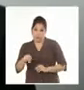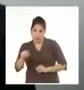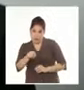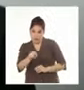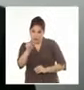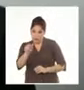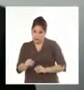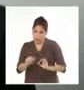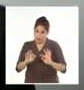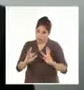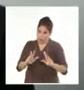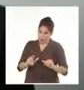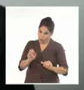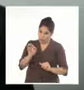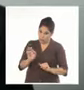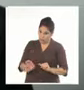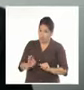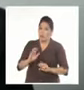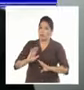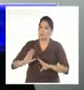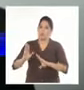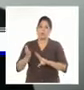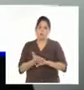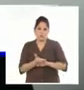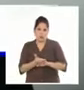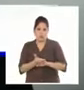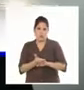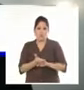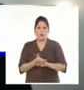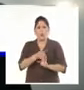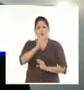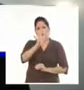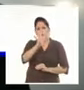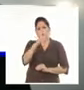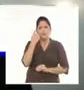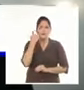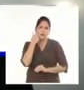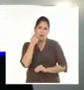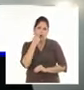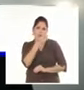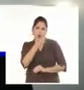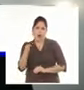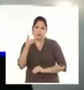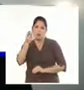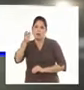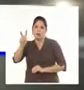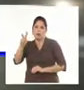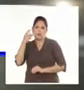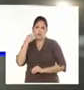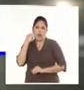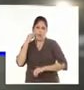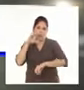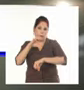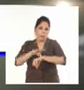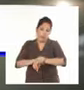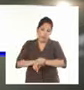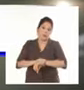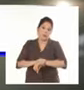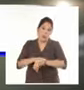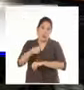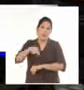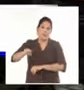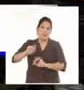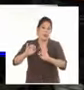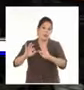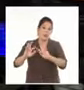delictivas tienen un marco sancionador que discurren entre los cuatro y doce años de privación de libertad, pues son delitos